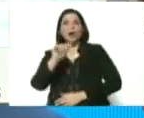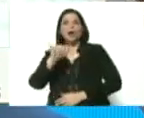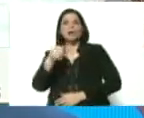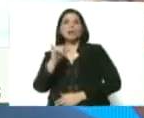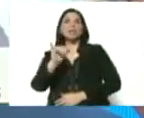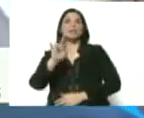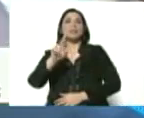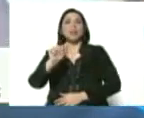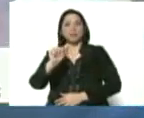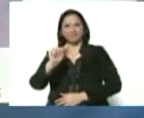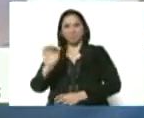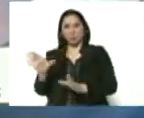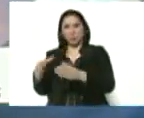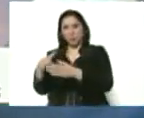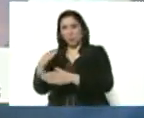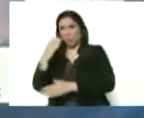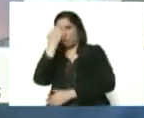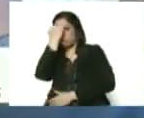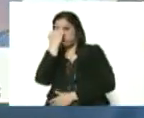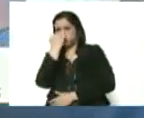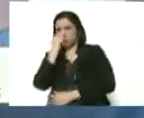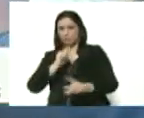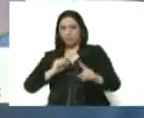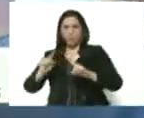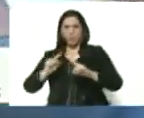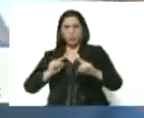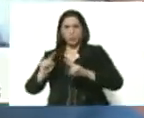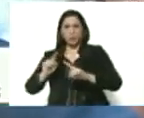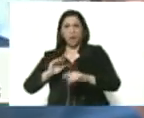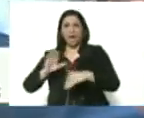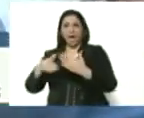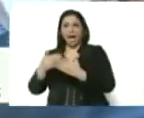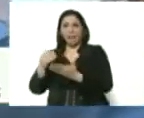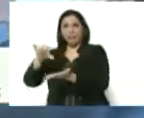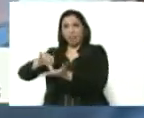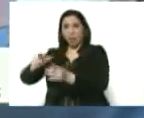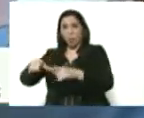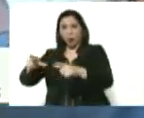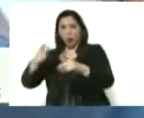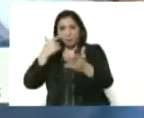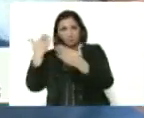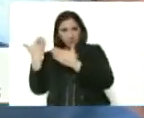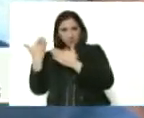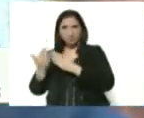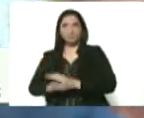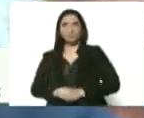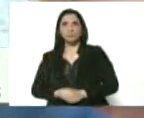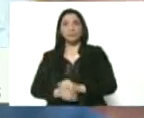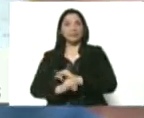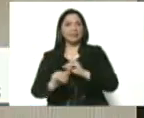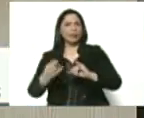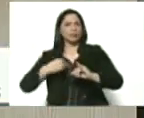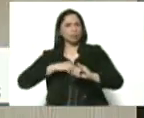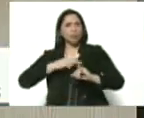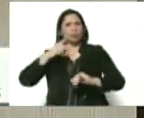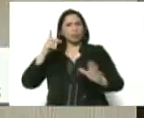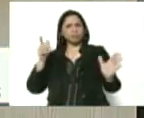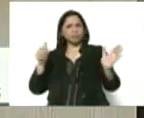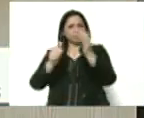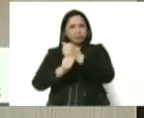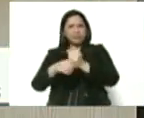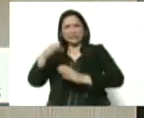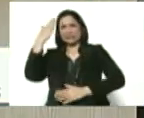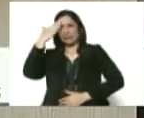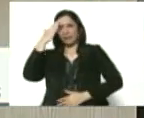Los mercenarios se dirigen hacia este punto y estábamos tan en conocimiento de todo